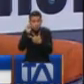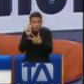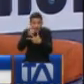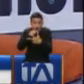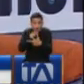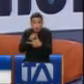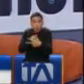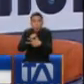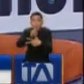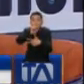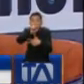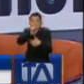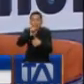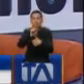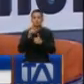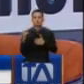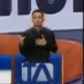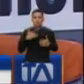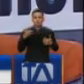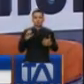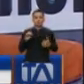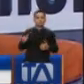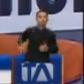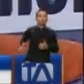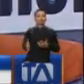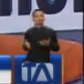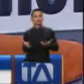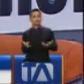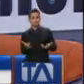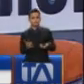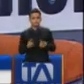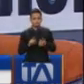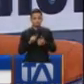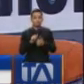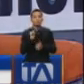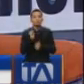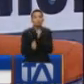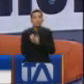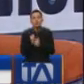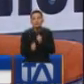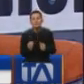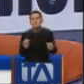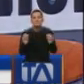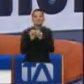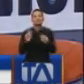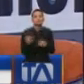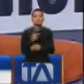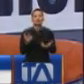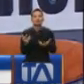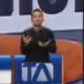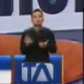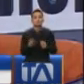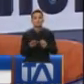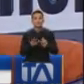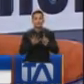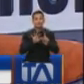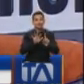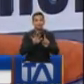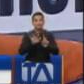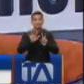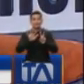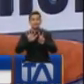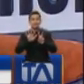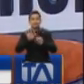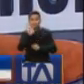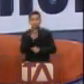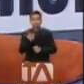tocado. 1 de cada 3 a quienes nos han tocado nuestras partes íntimas. Y una de las problemáticas más graves es que el 67% de las mujeres